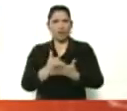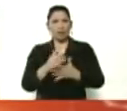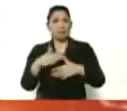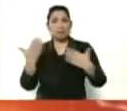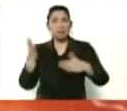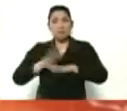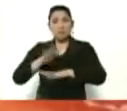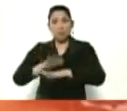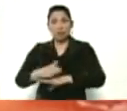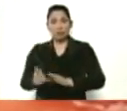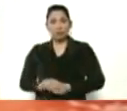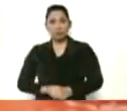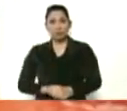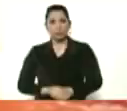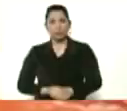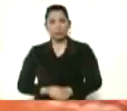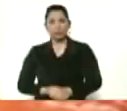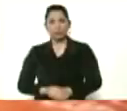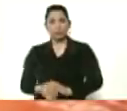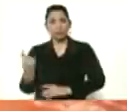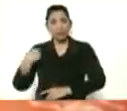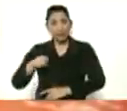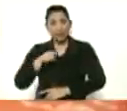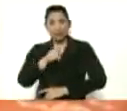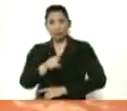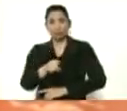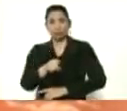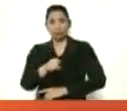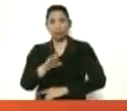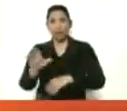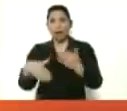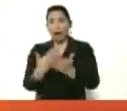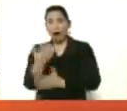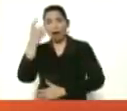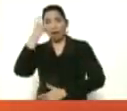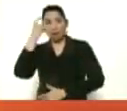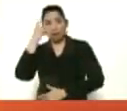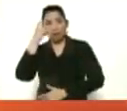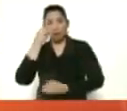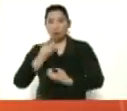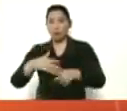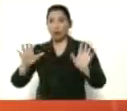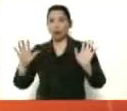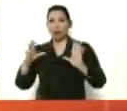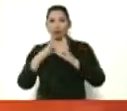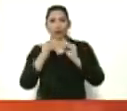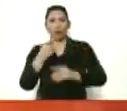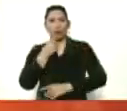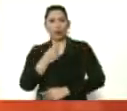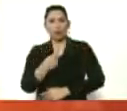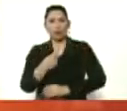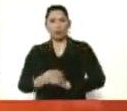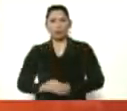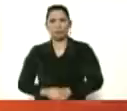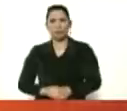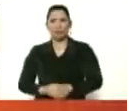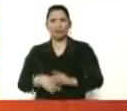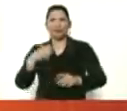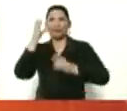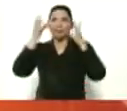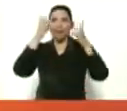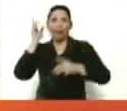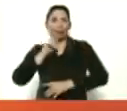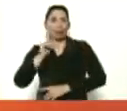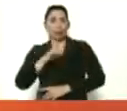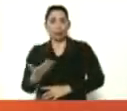real que va a tener eso. Hasta ese día, bueno, todo lo que se diga es especulación. Realmente